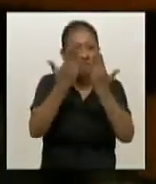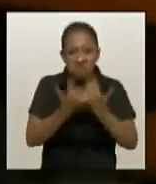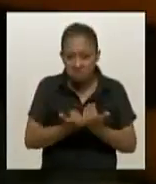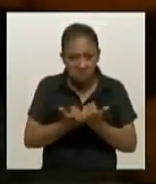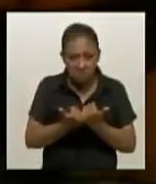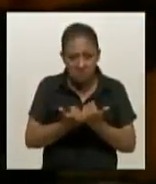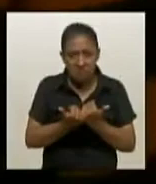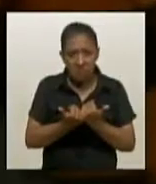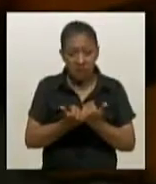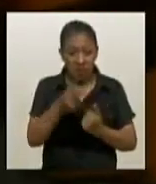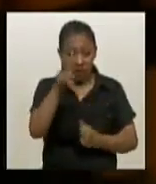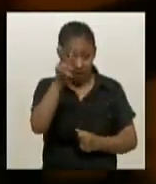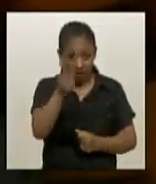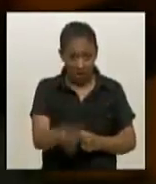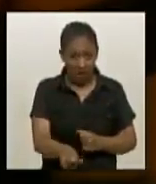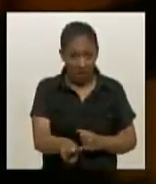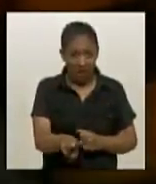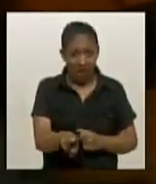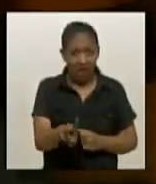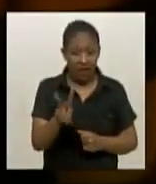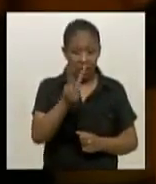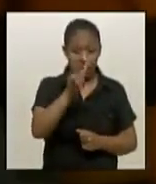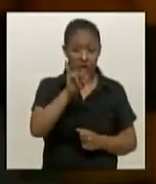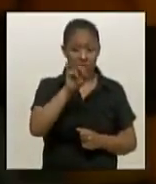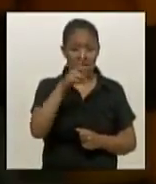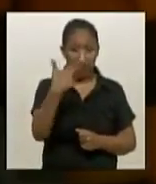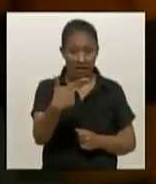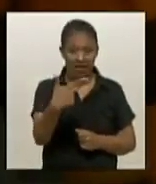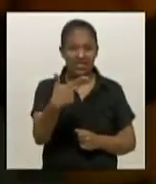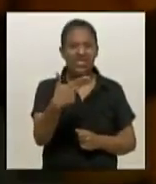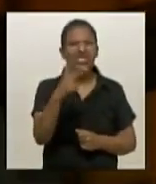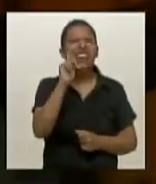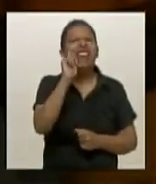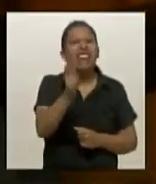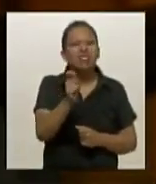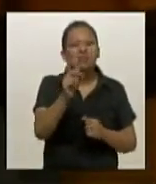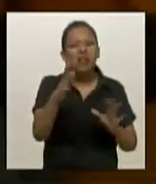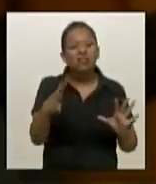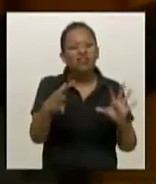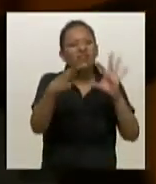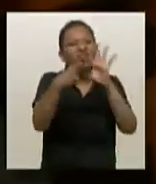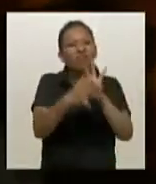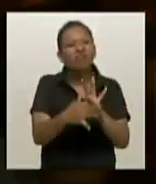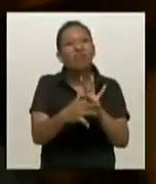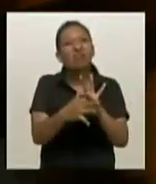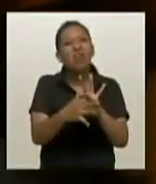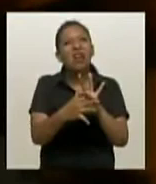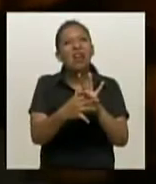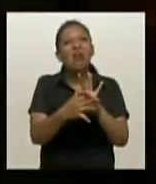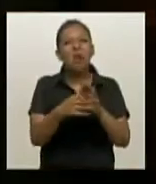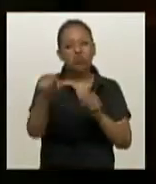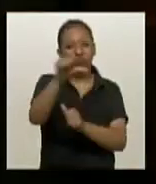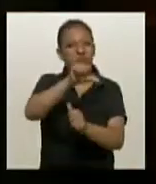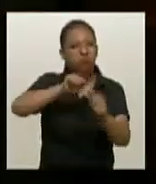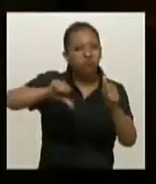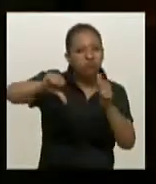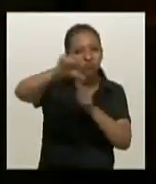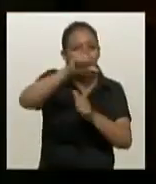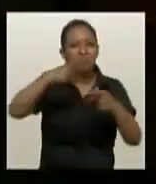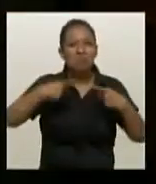porque realmente el VIH está asociado con la promiscuidad de